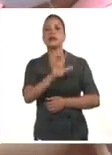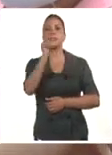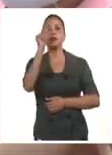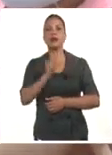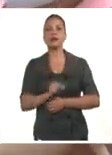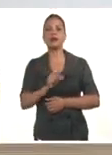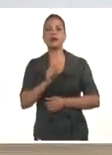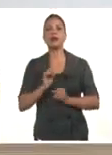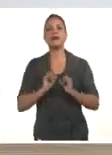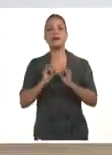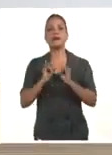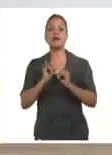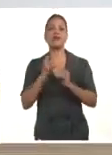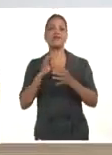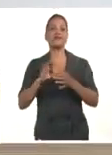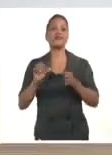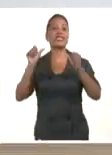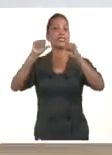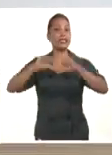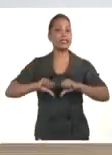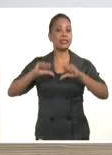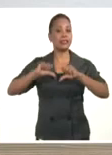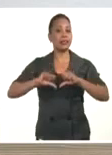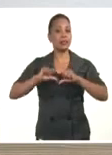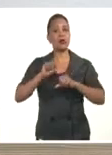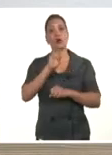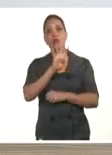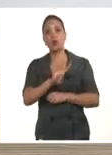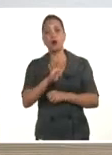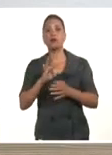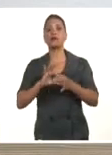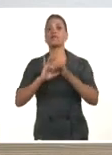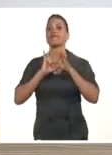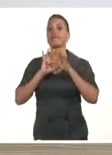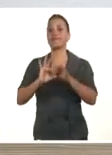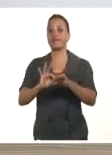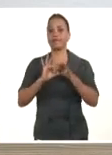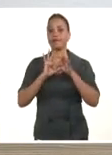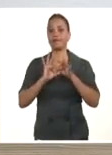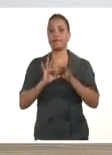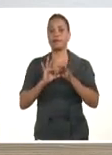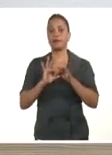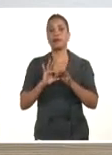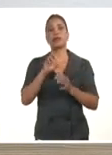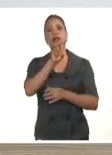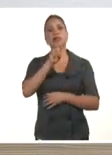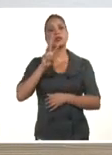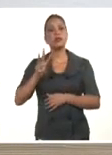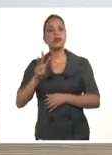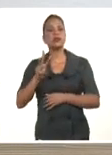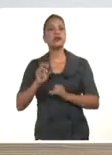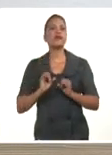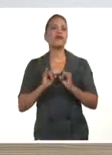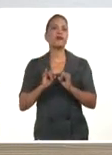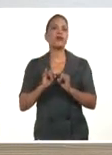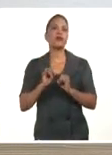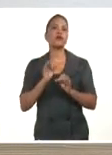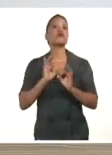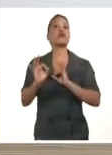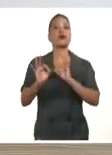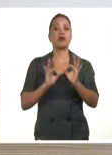pacientes reportados en estado crítico, 4 en estado grave y 13 pacientes reportados en estado de